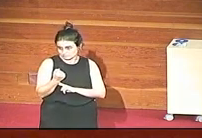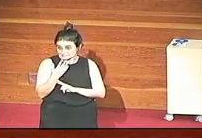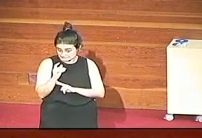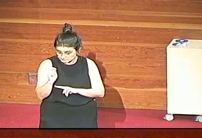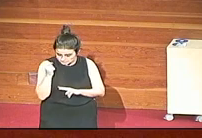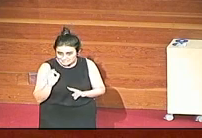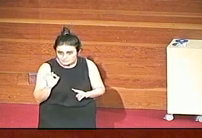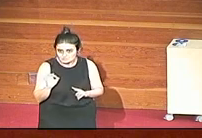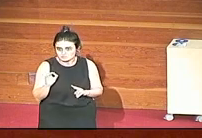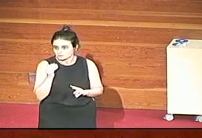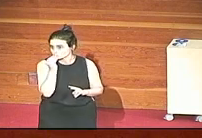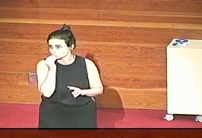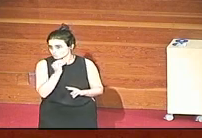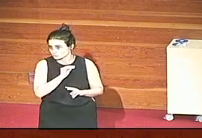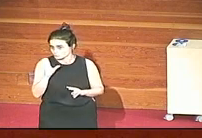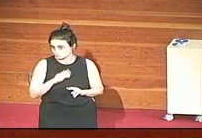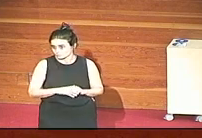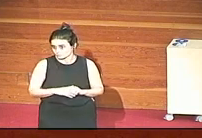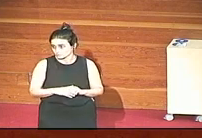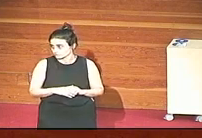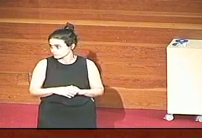pues bienvenido sea porque